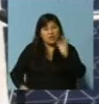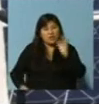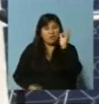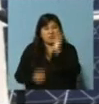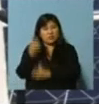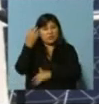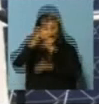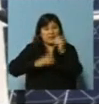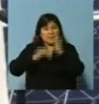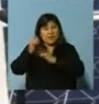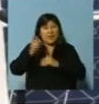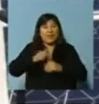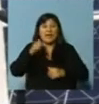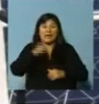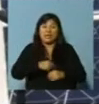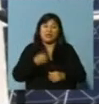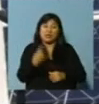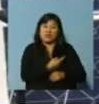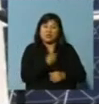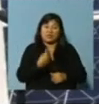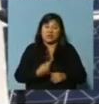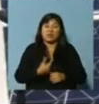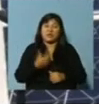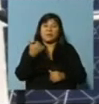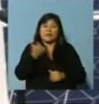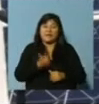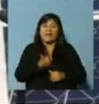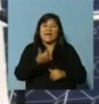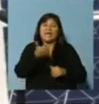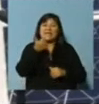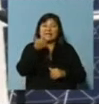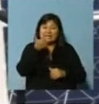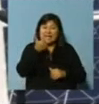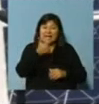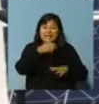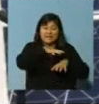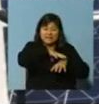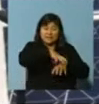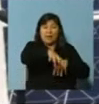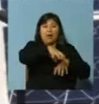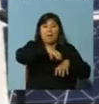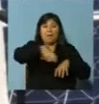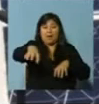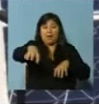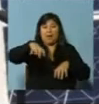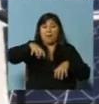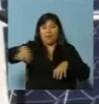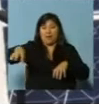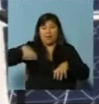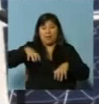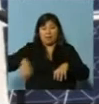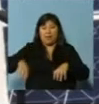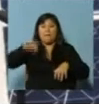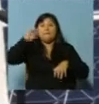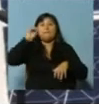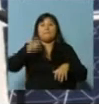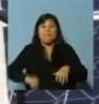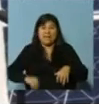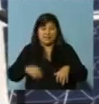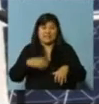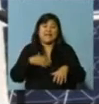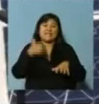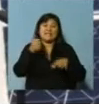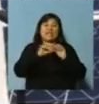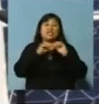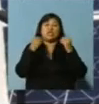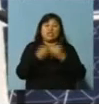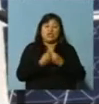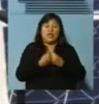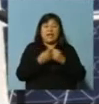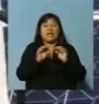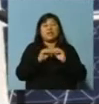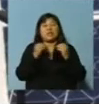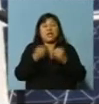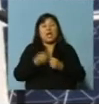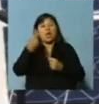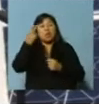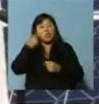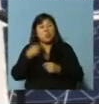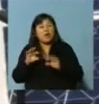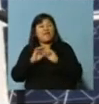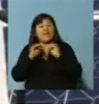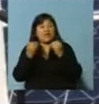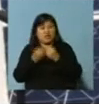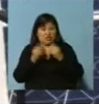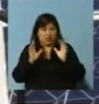incluye en nuestro caso 6 pueblos solares más. Van a haber 3 más, o sea, se van a completar 9 proyectos de